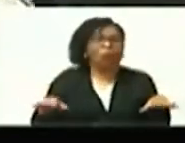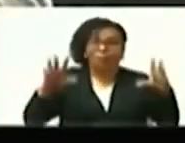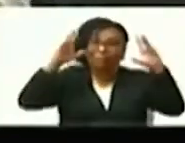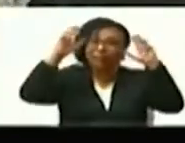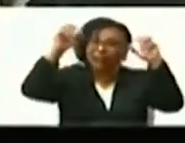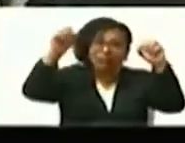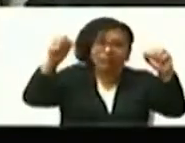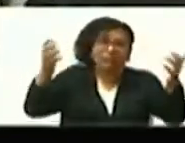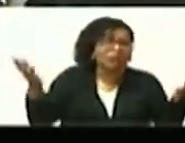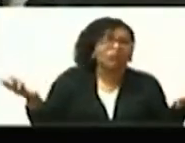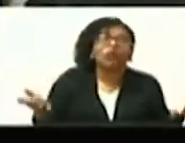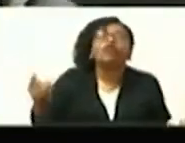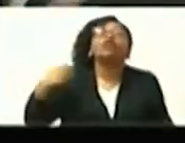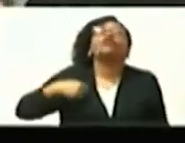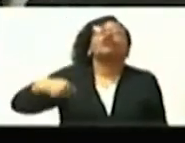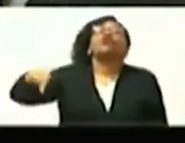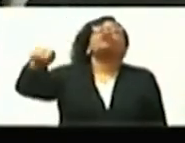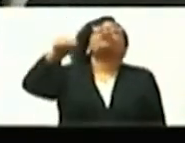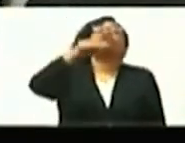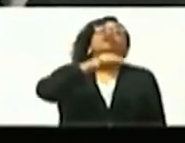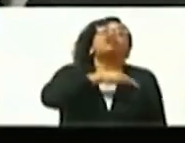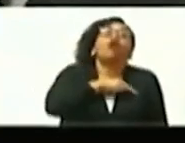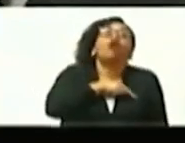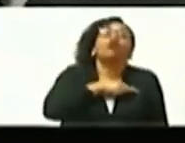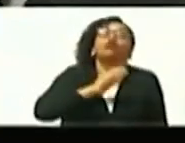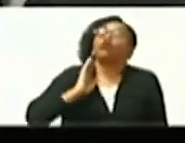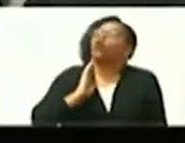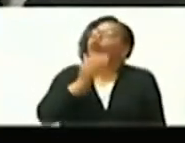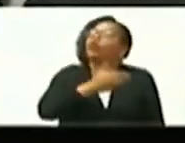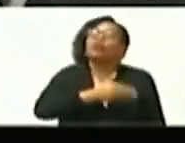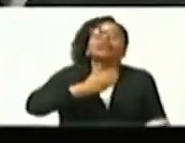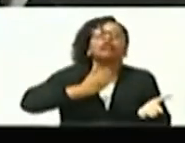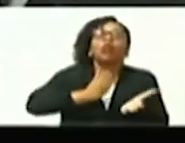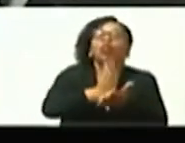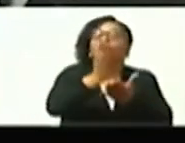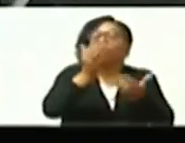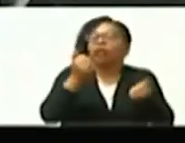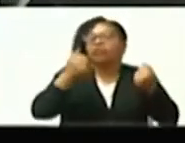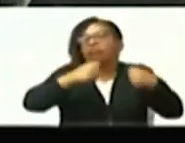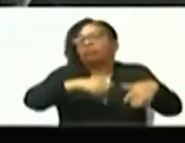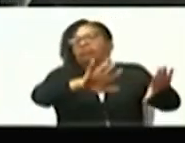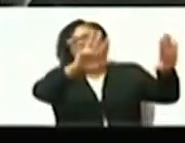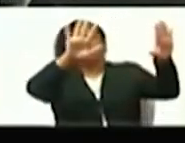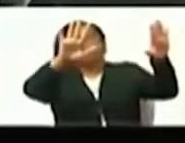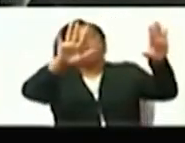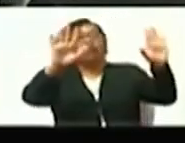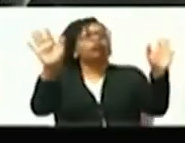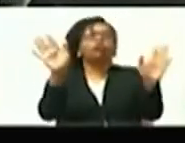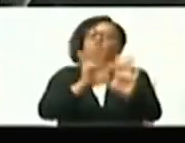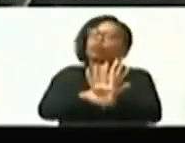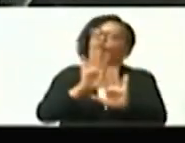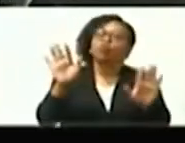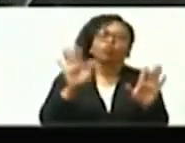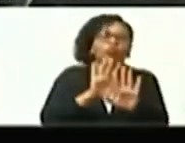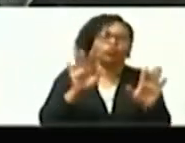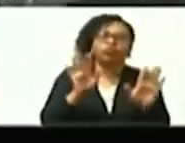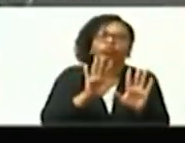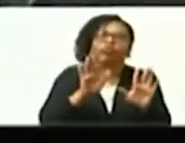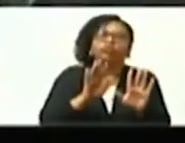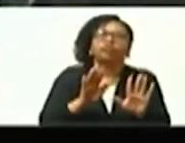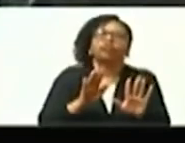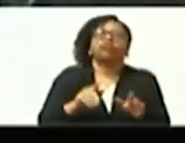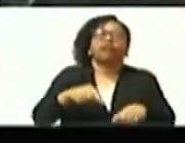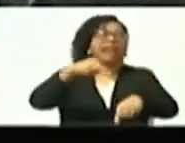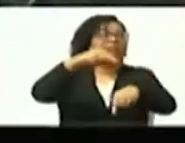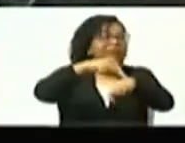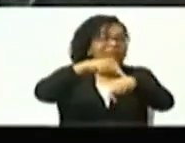a nosotros mismos. No renunciemos a ese derecho que tenemos de recibir la documentación necesaria en el tiempo